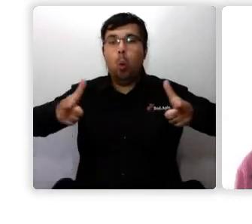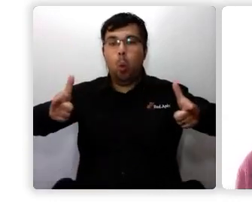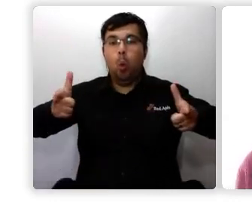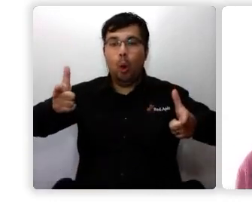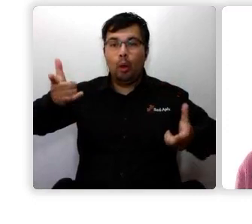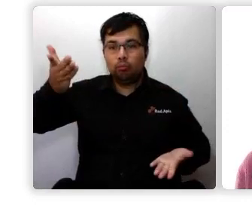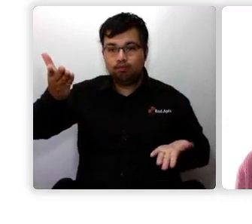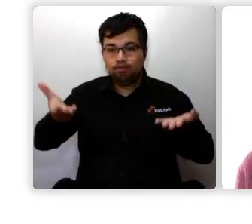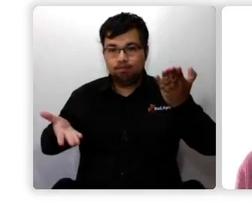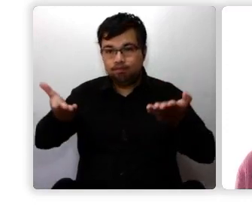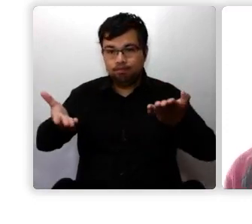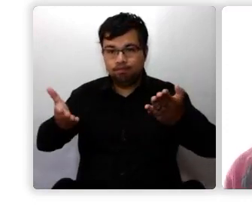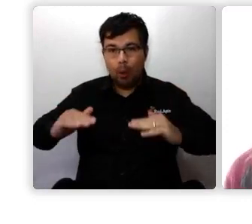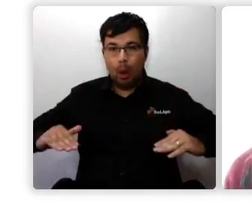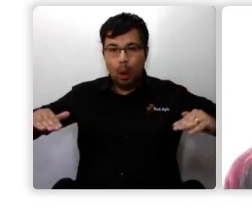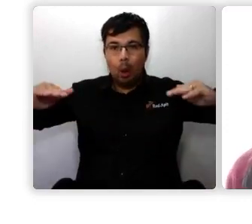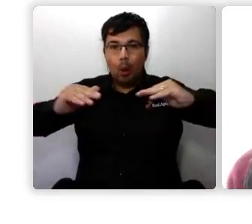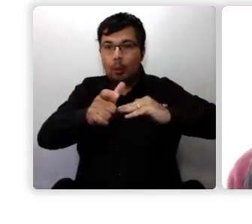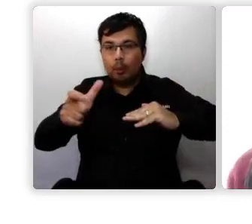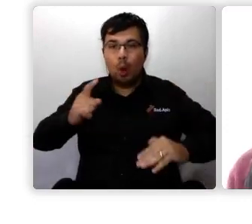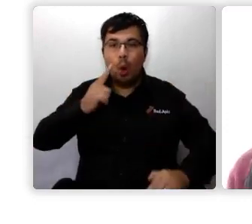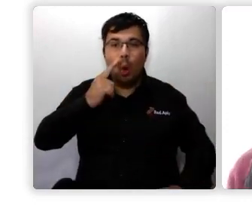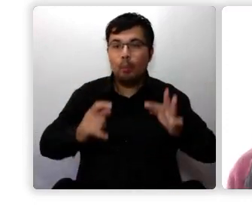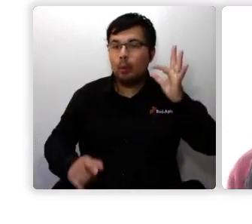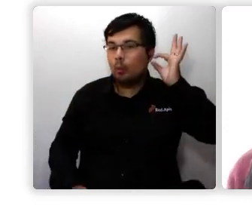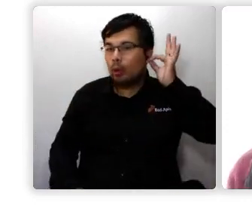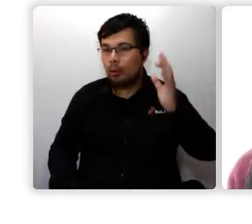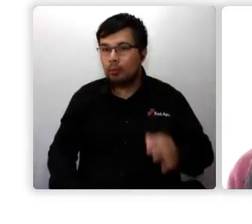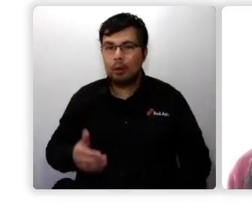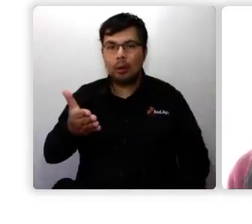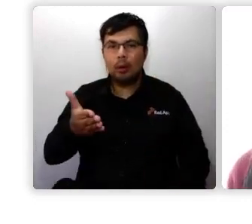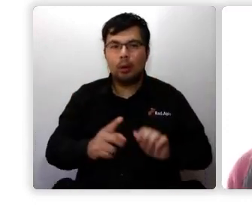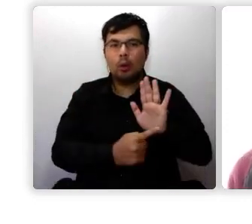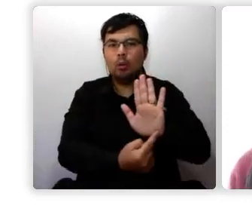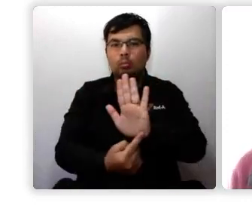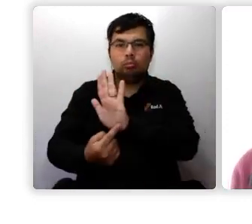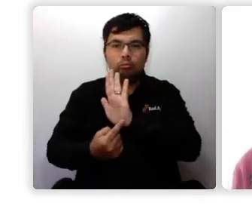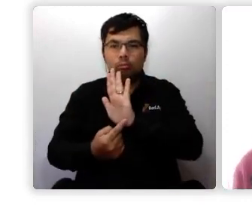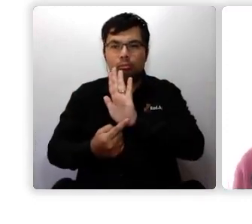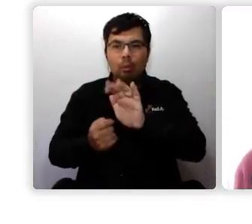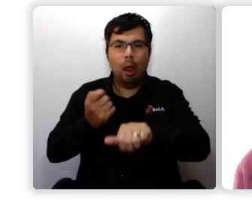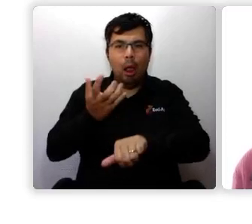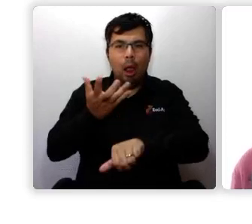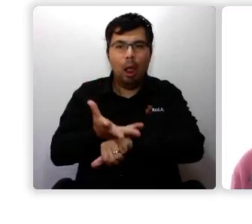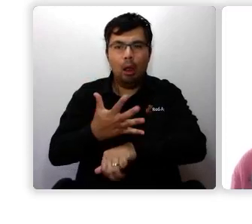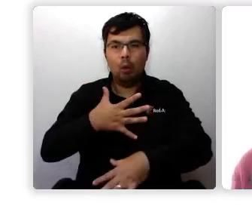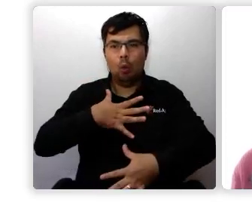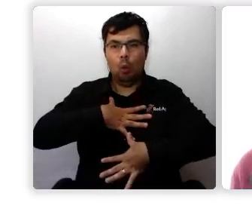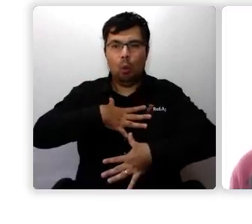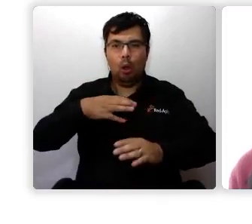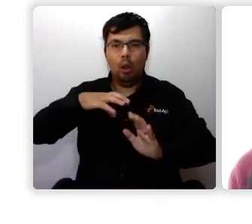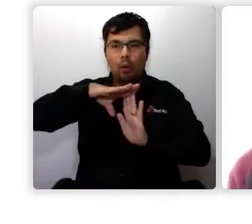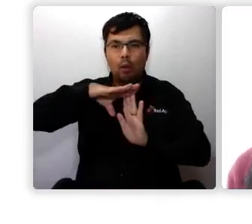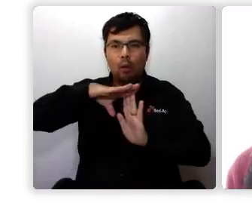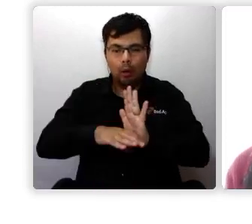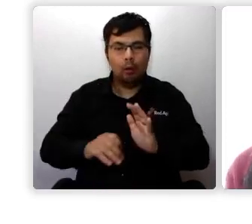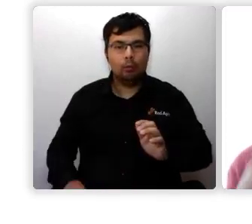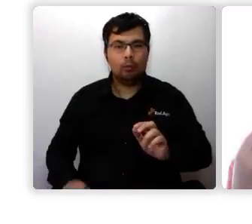mujeres. Y esto lo que refleja es que hay un miedo relativamente bajo en Chile al fracaso